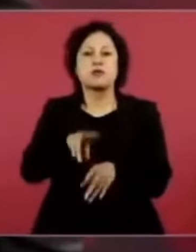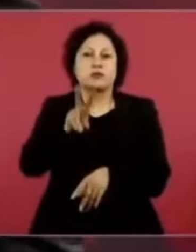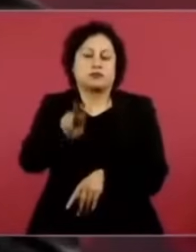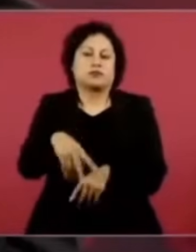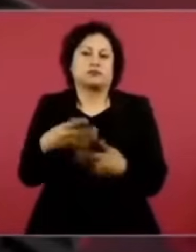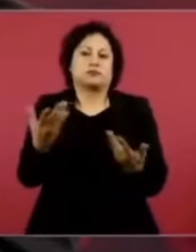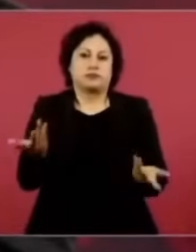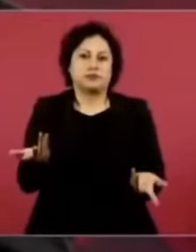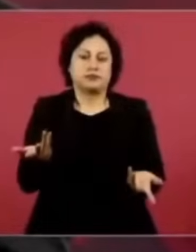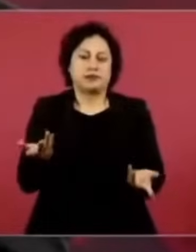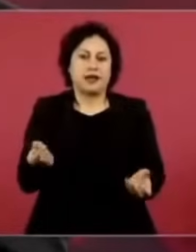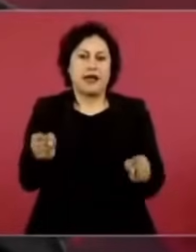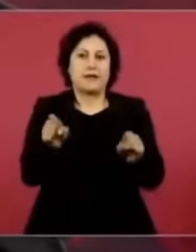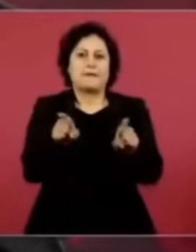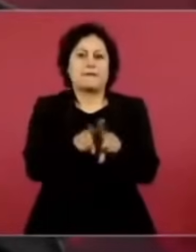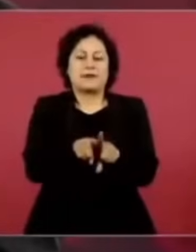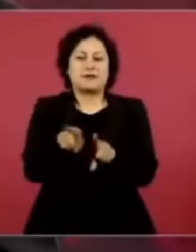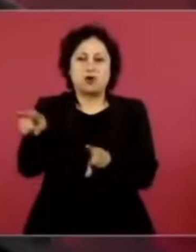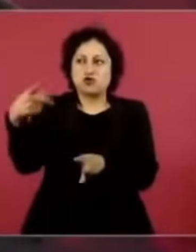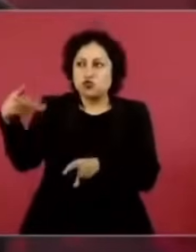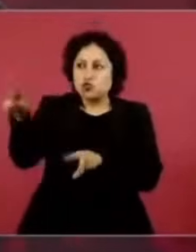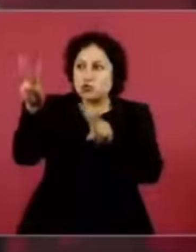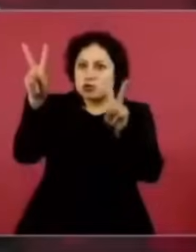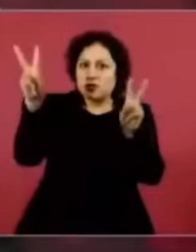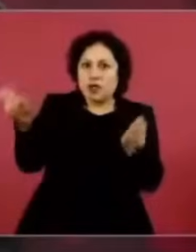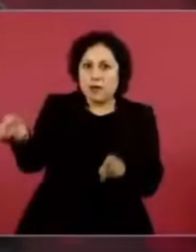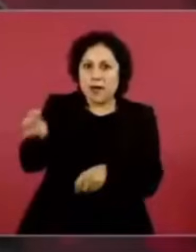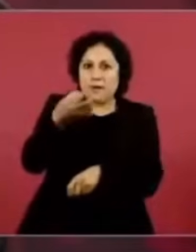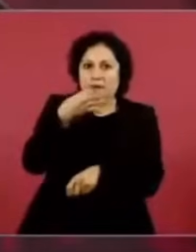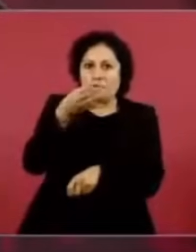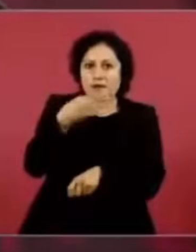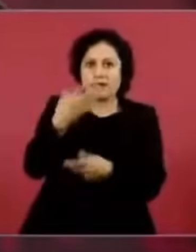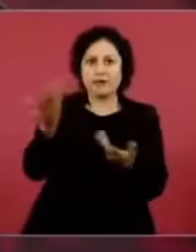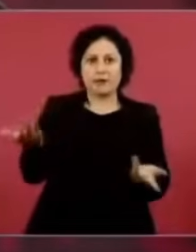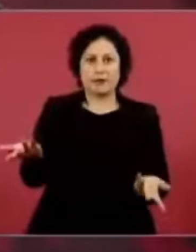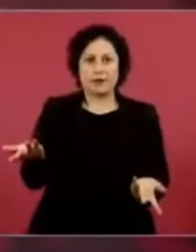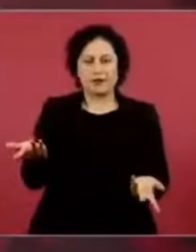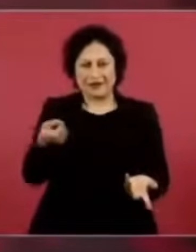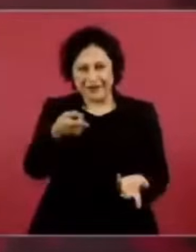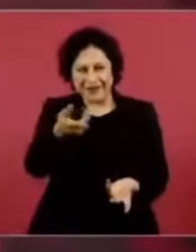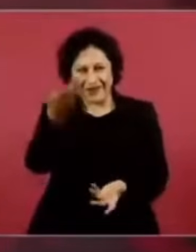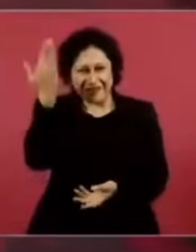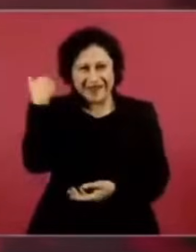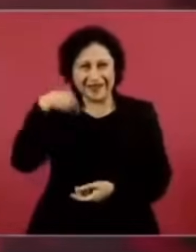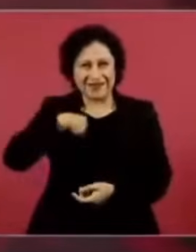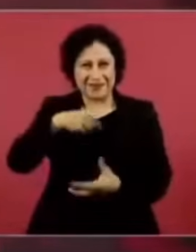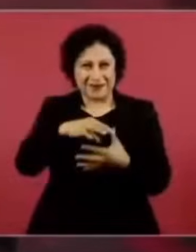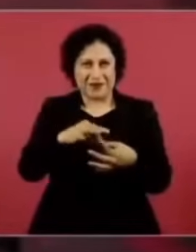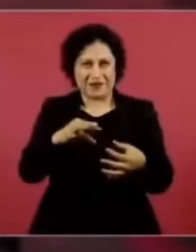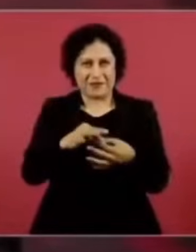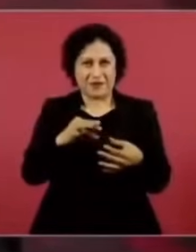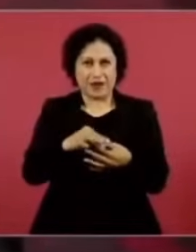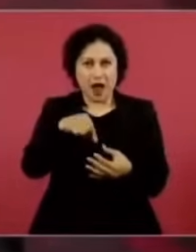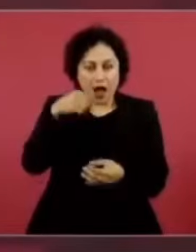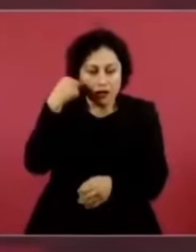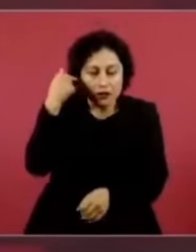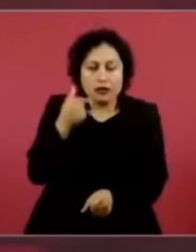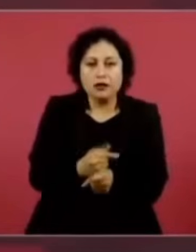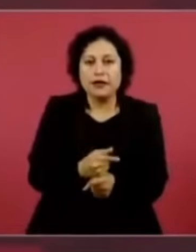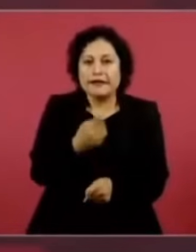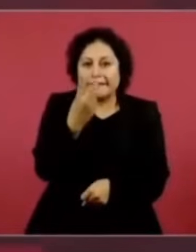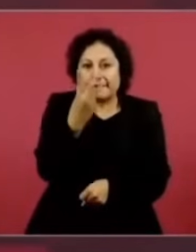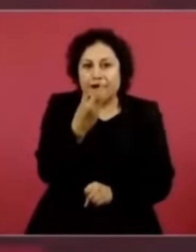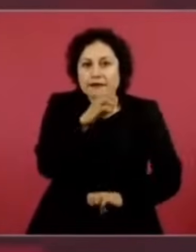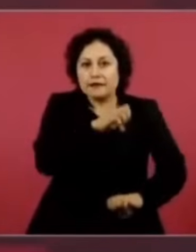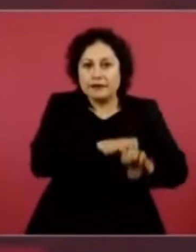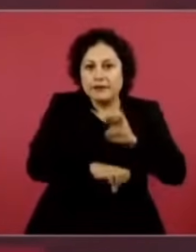aquí que habían 10 empresas vinculadas a políticos corruptos que